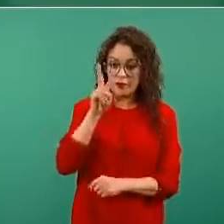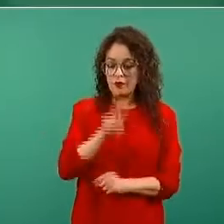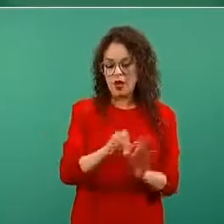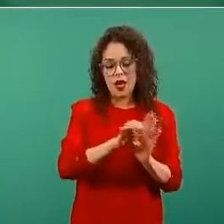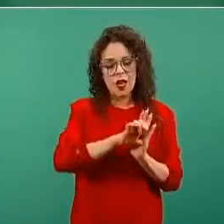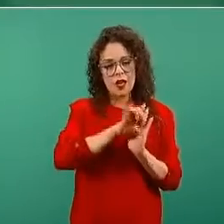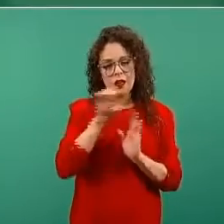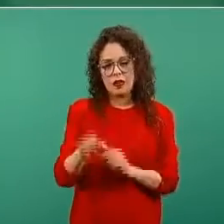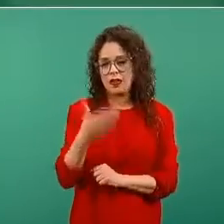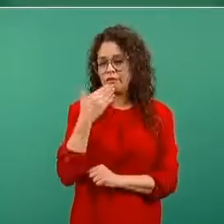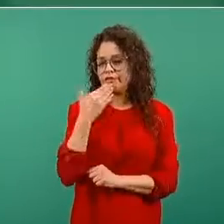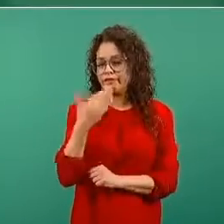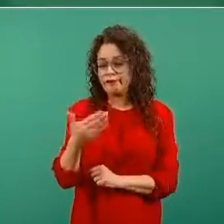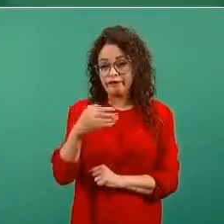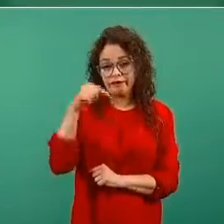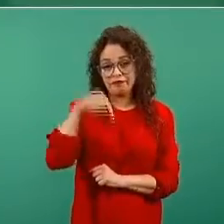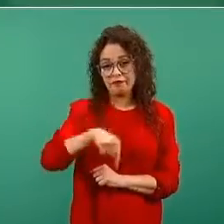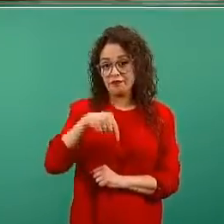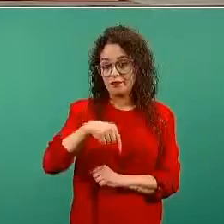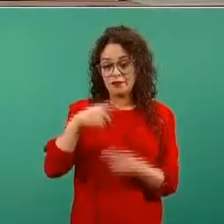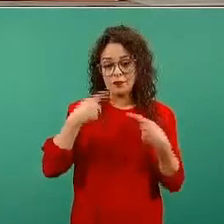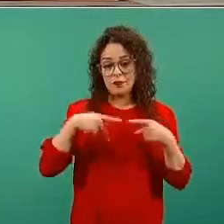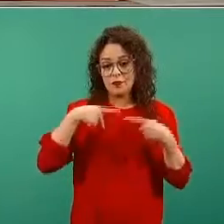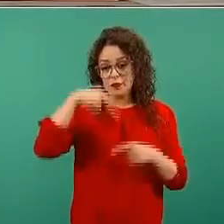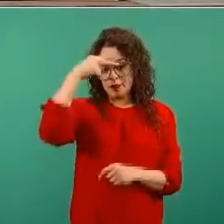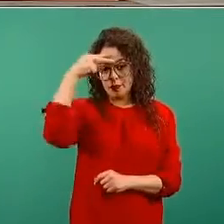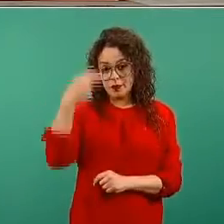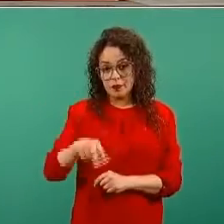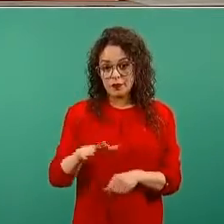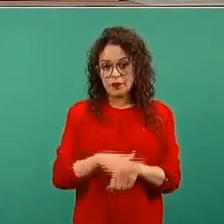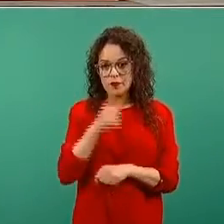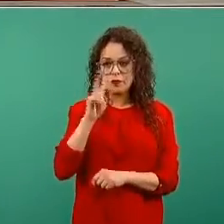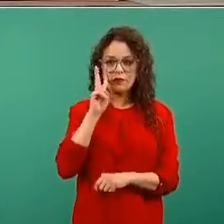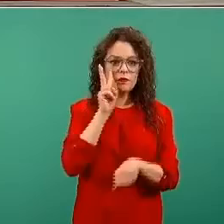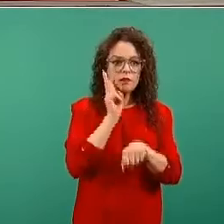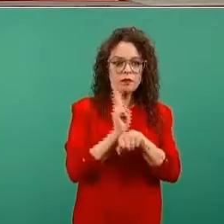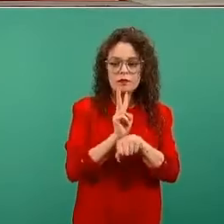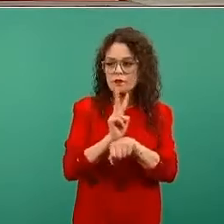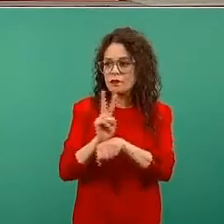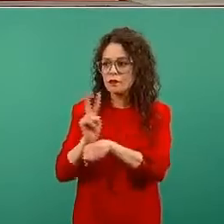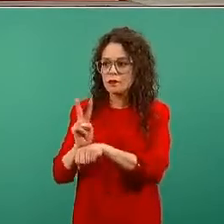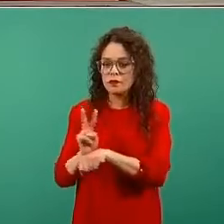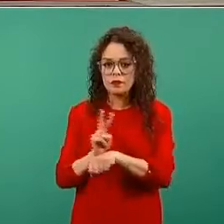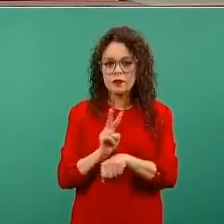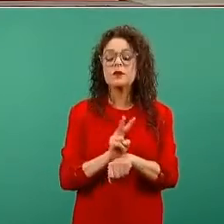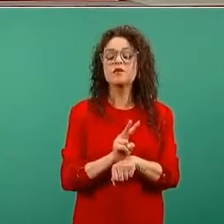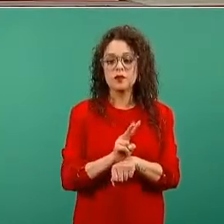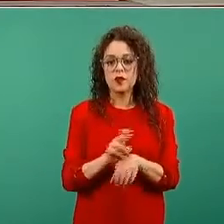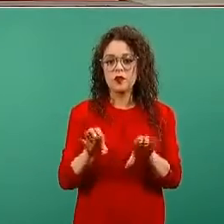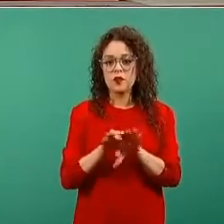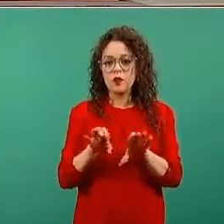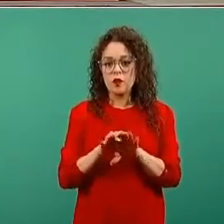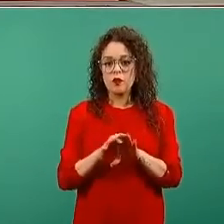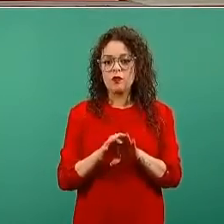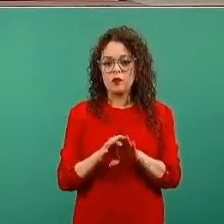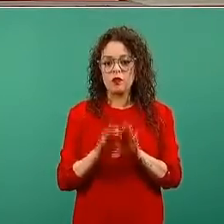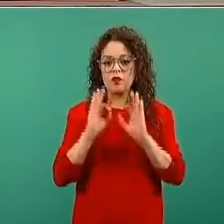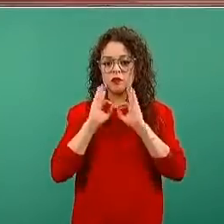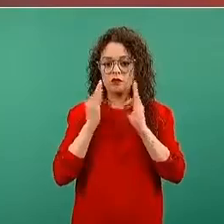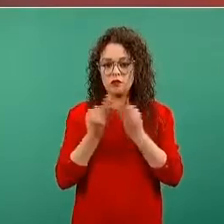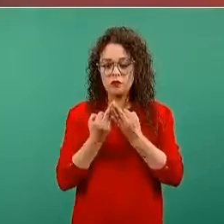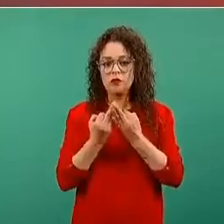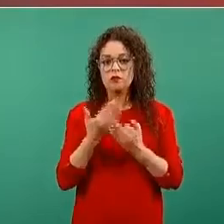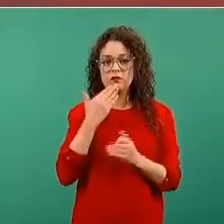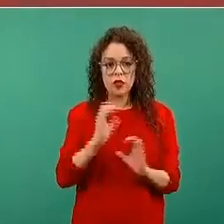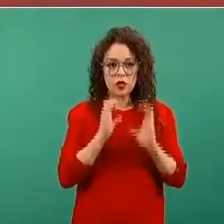nos parece, del pueblo de México en observar las medidas necesarias para llegar con